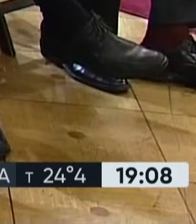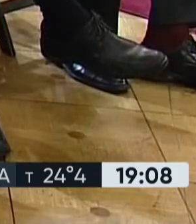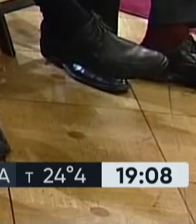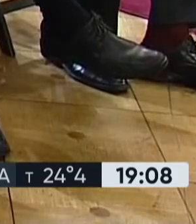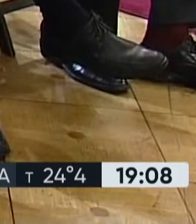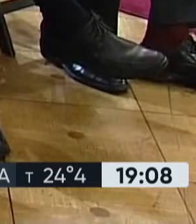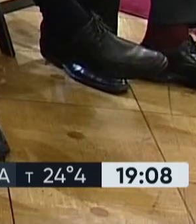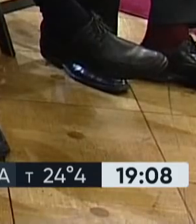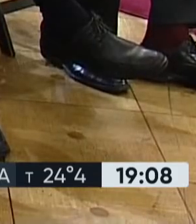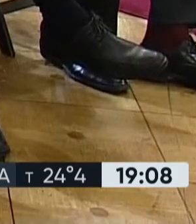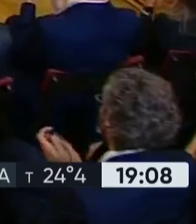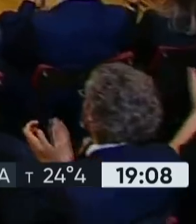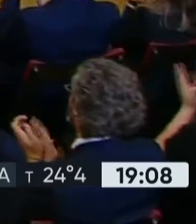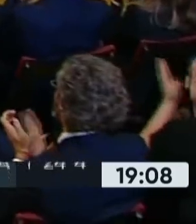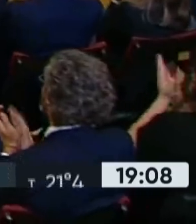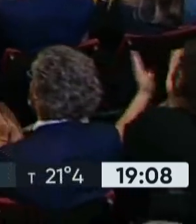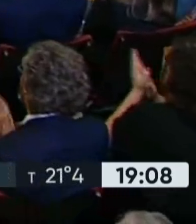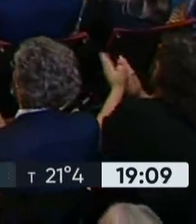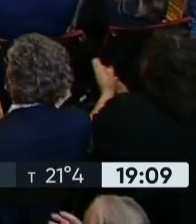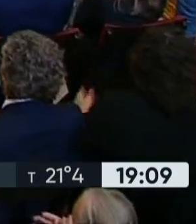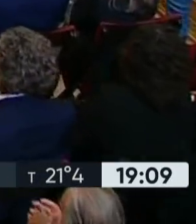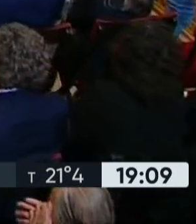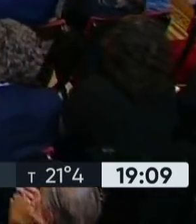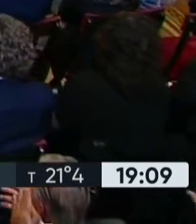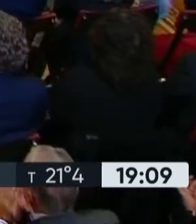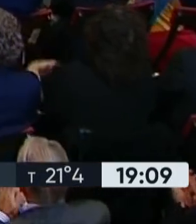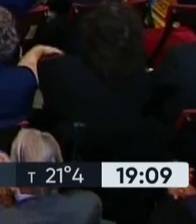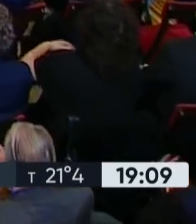Con las palabras del señor presidente de la Nación, damos por